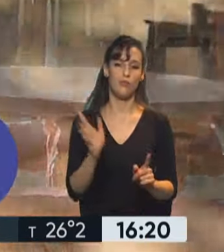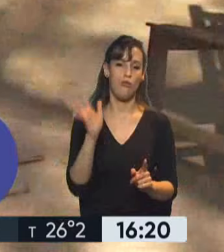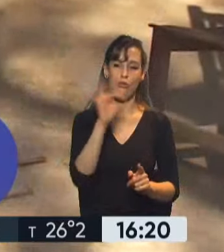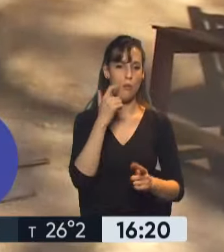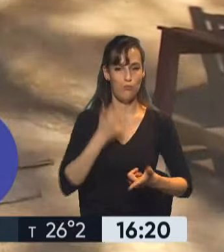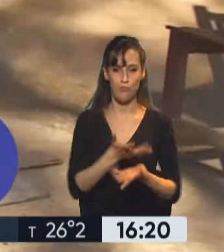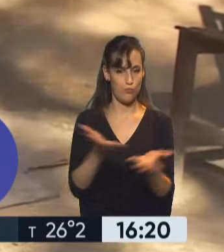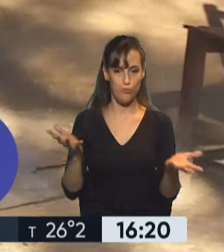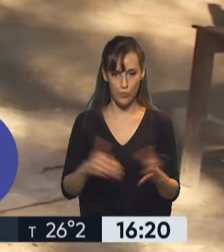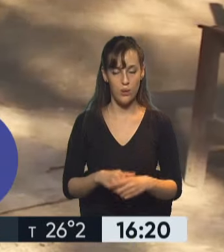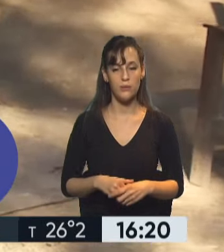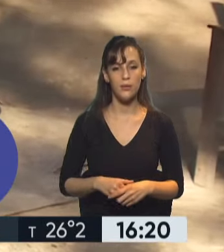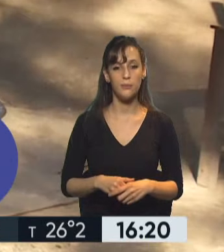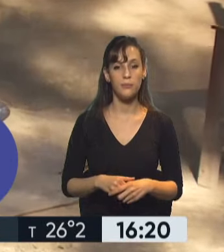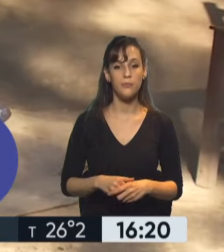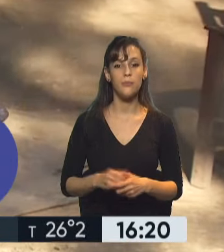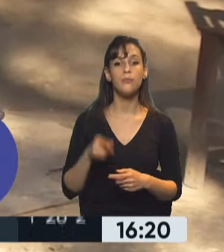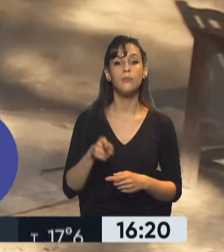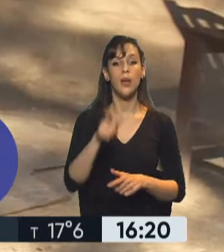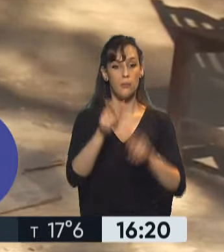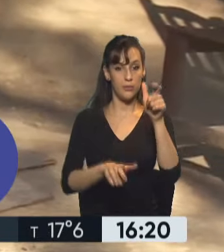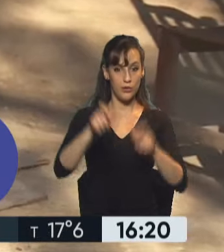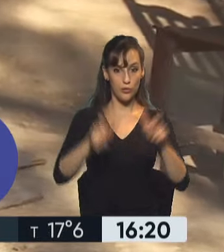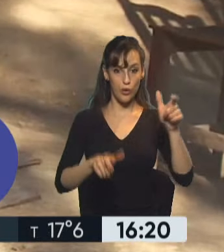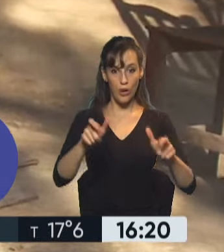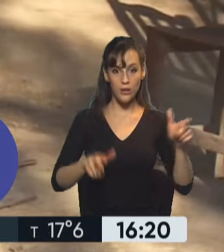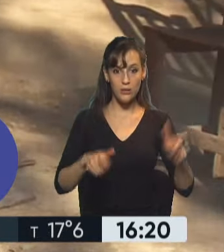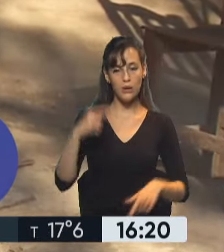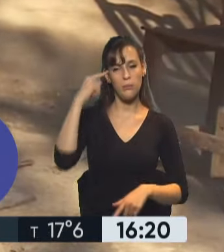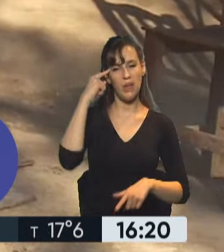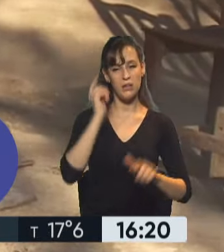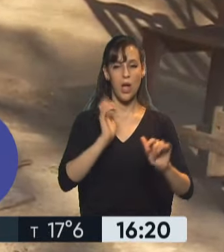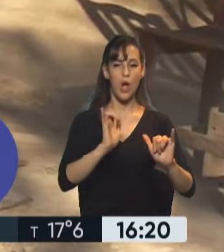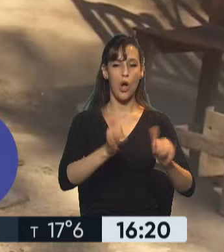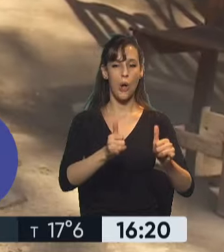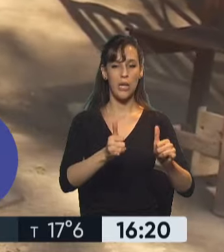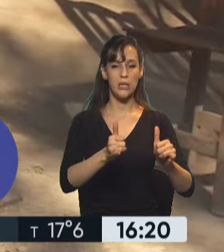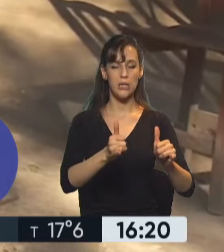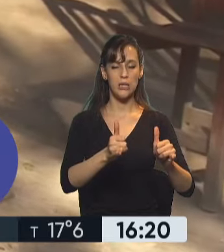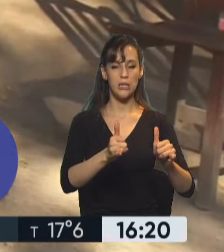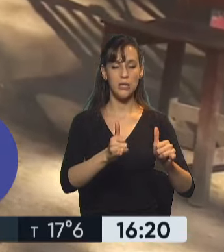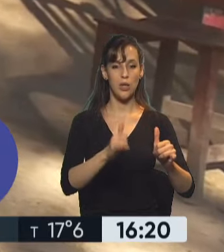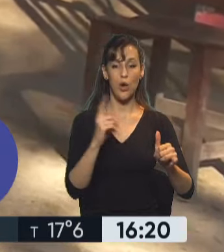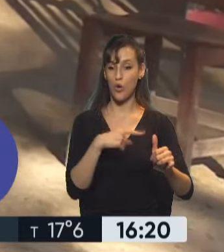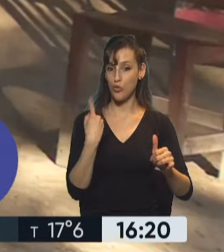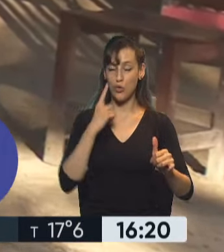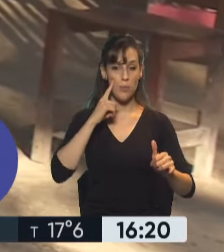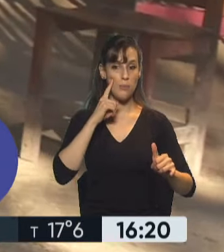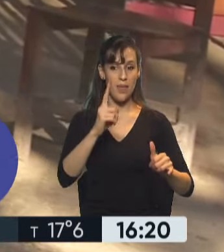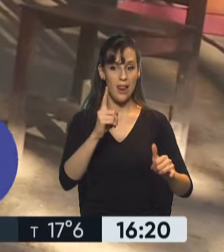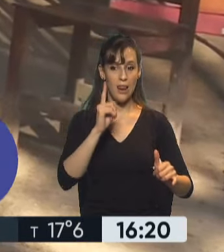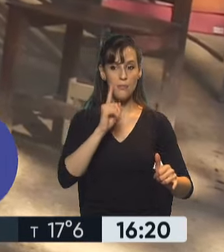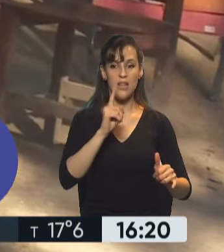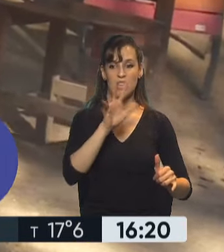restringido. Y para aquellos que tienen catalogados a nuestros jóvenes Nosotros tenemos 1.000, 1.500 jóvenes, ¿por